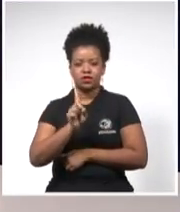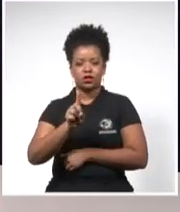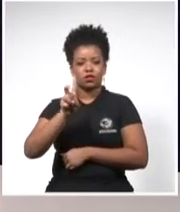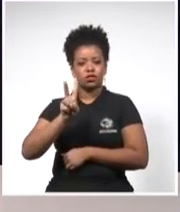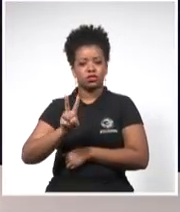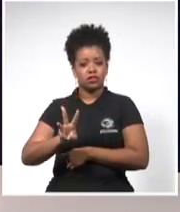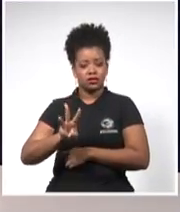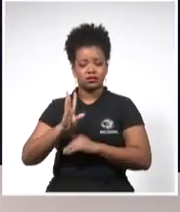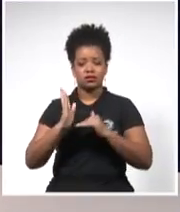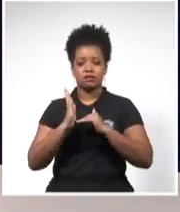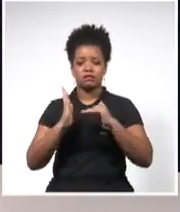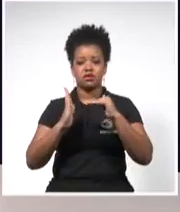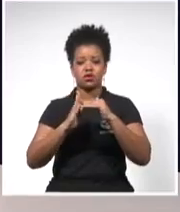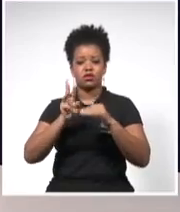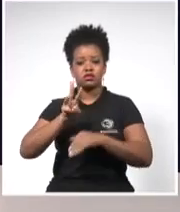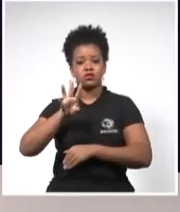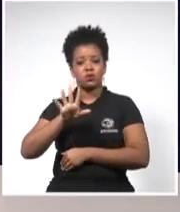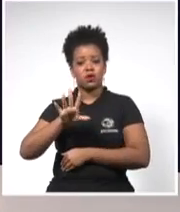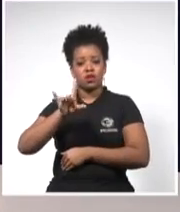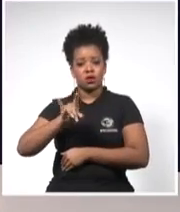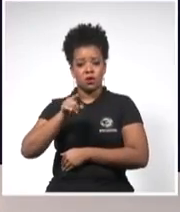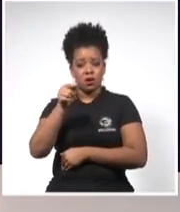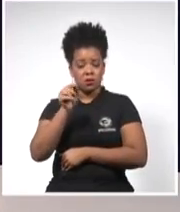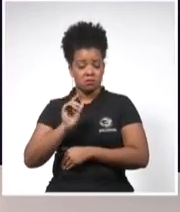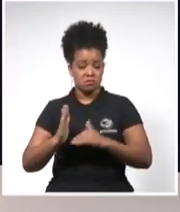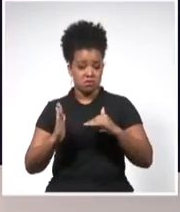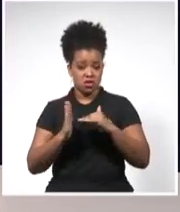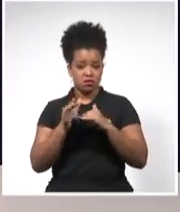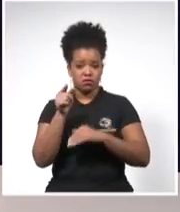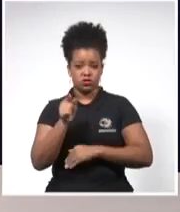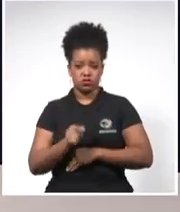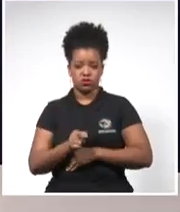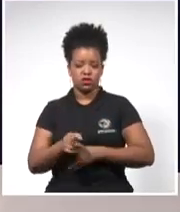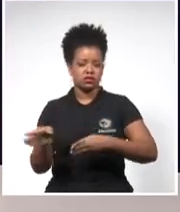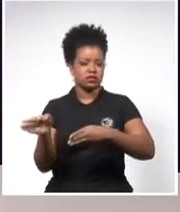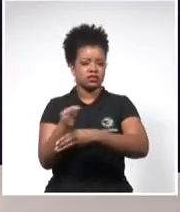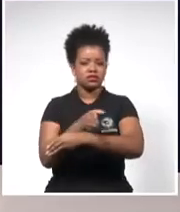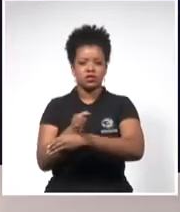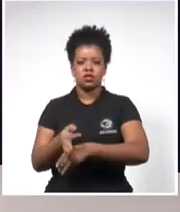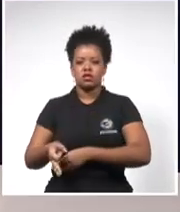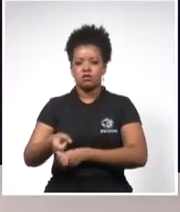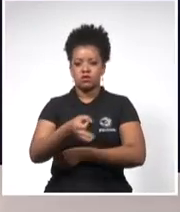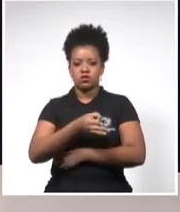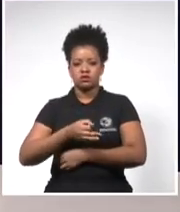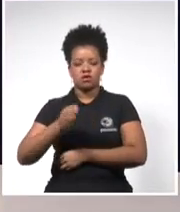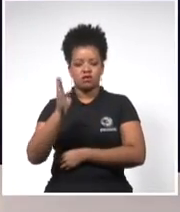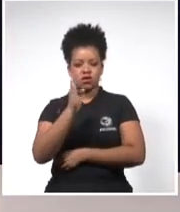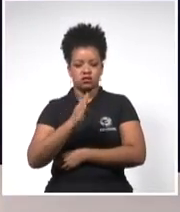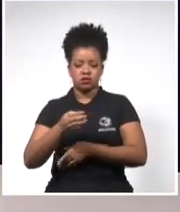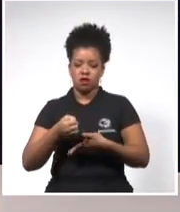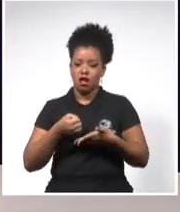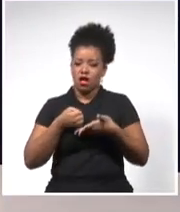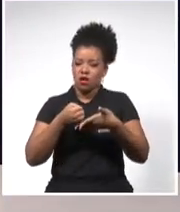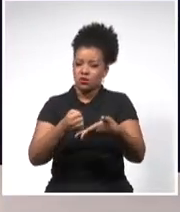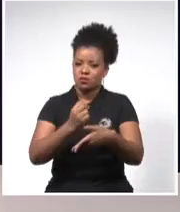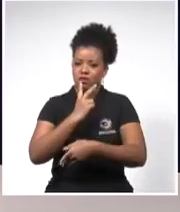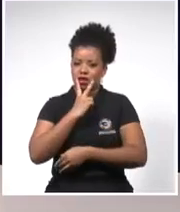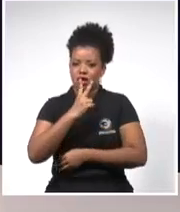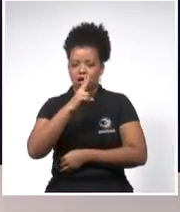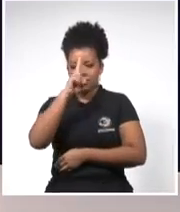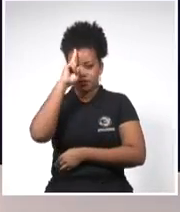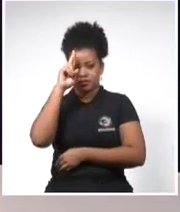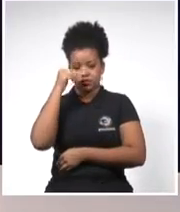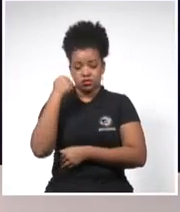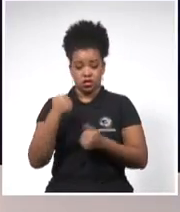113.359.000 pacientes en más de 3.600 municipios, llegando a proveer una cobertura de salud permanente a